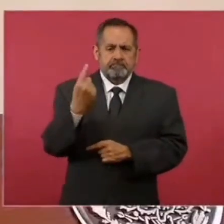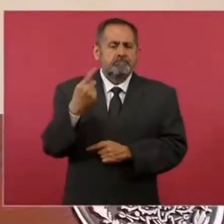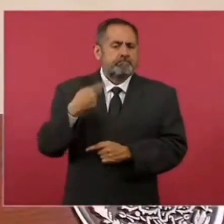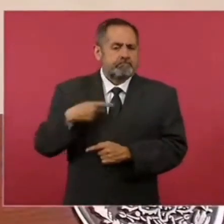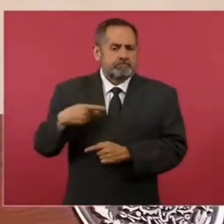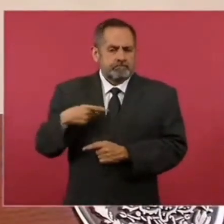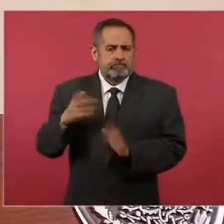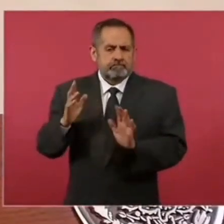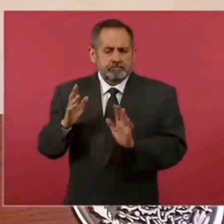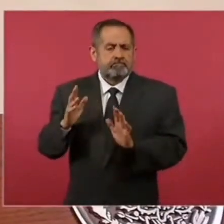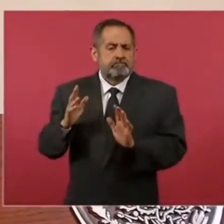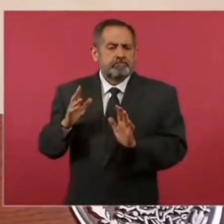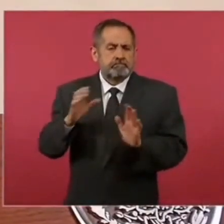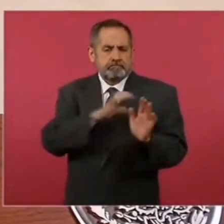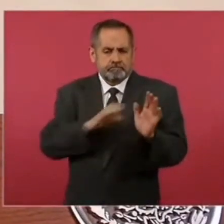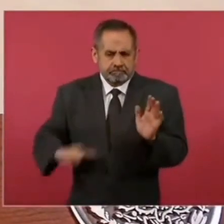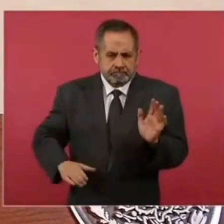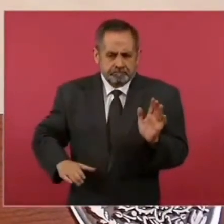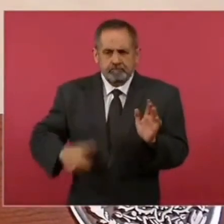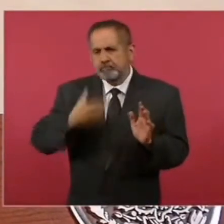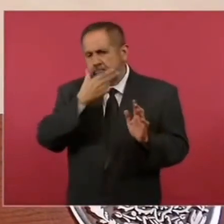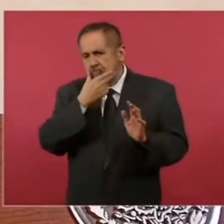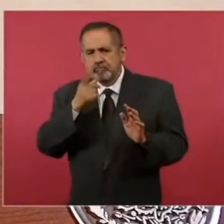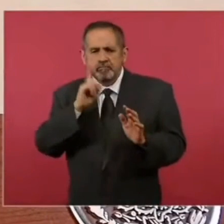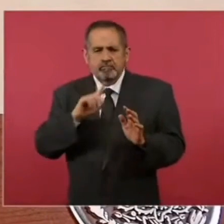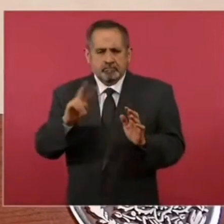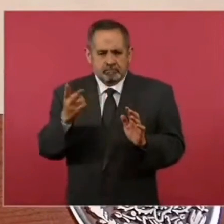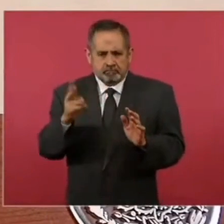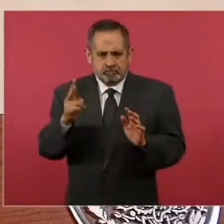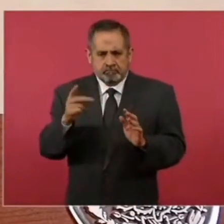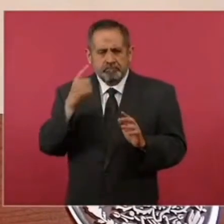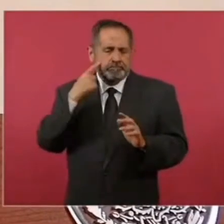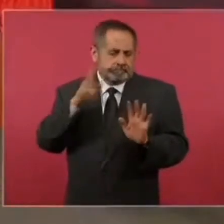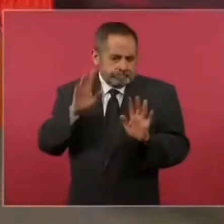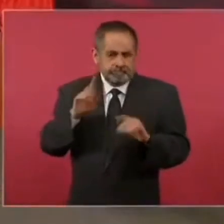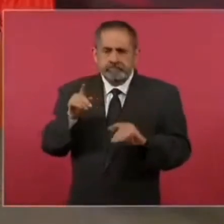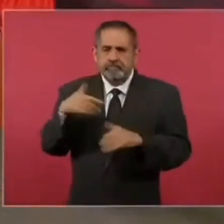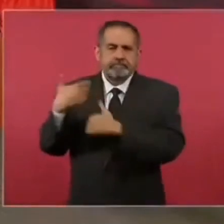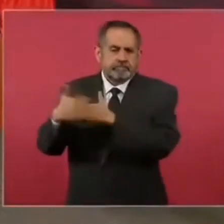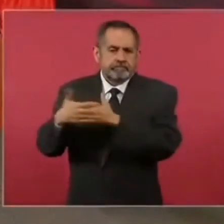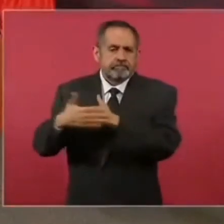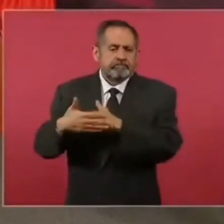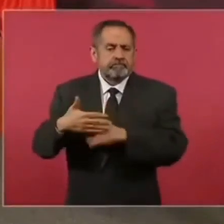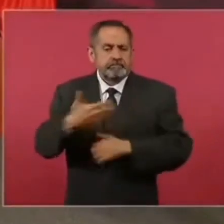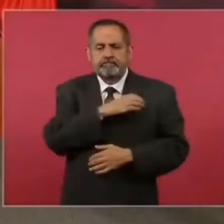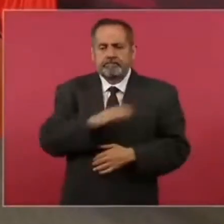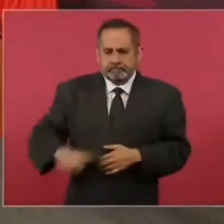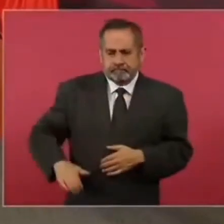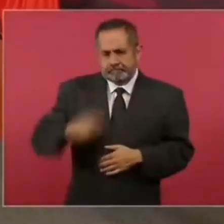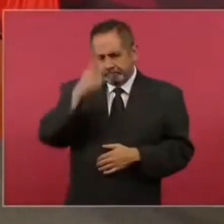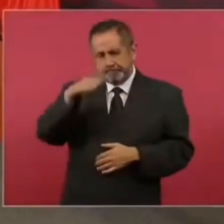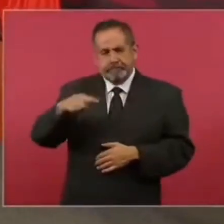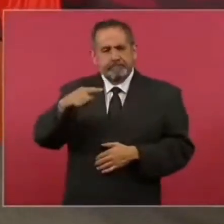al candidato o candidata a la presidencia